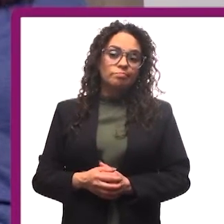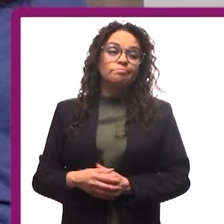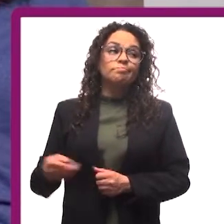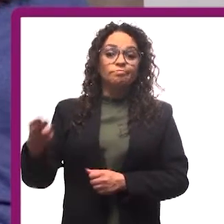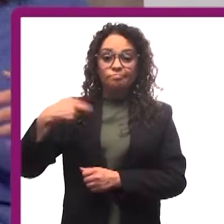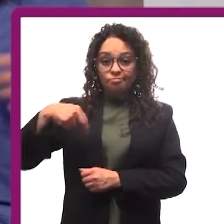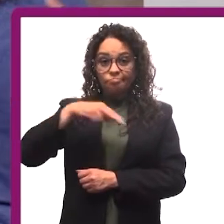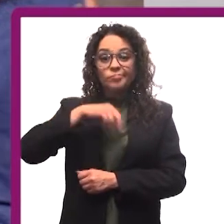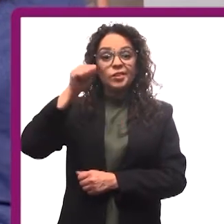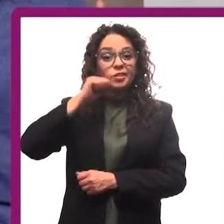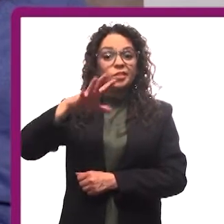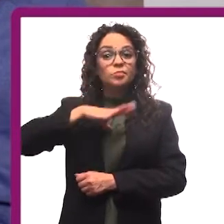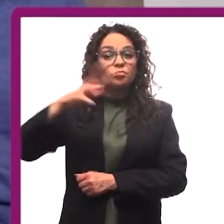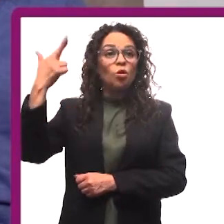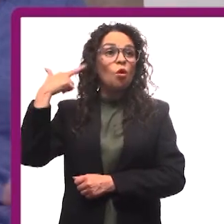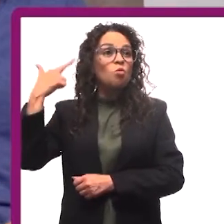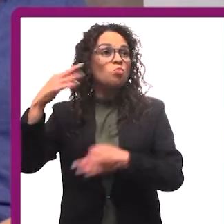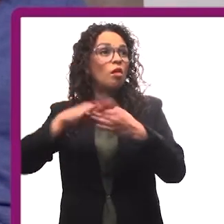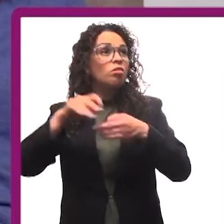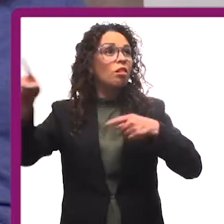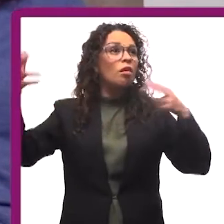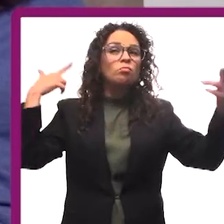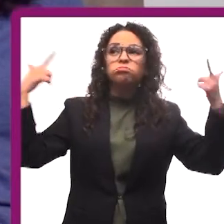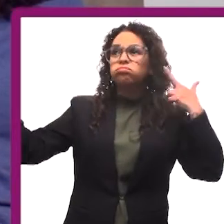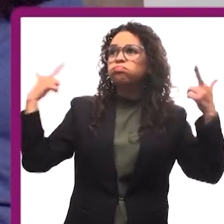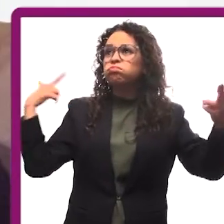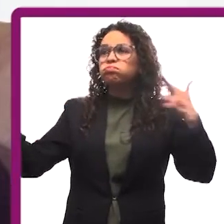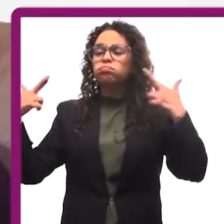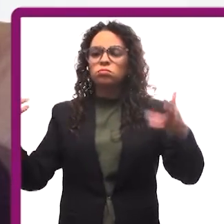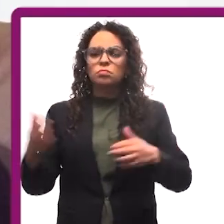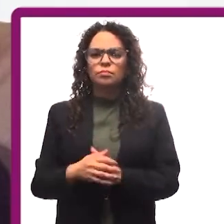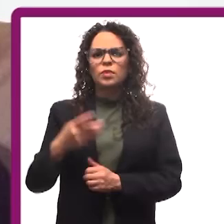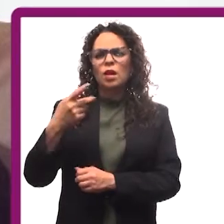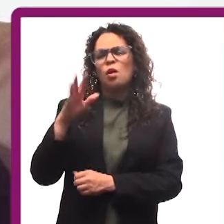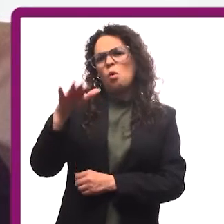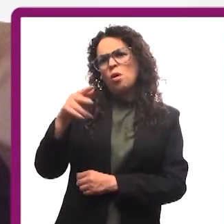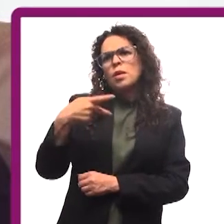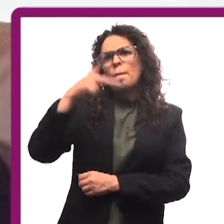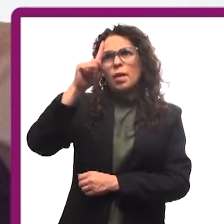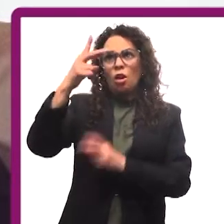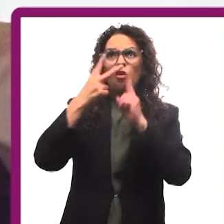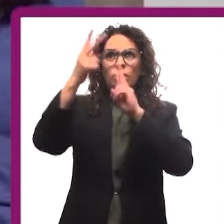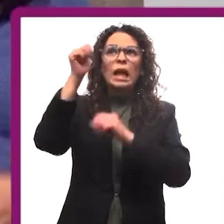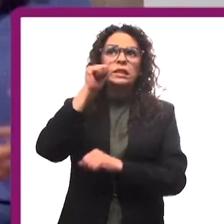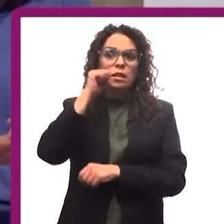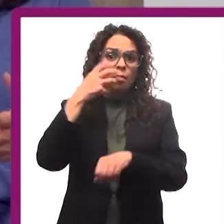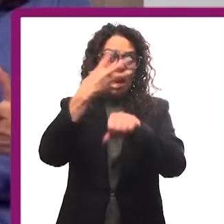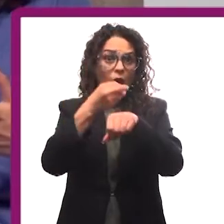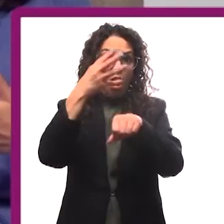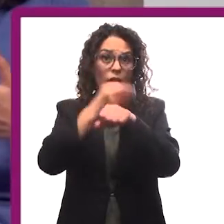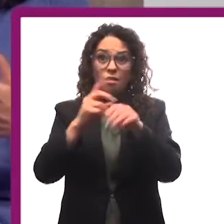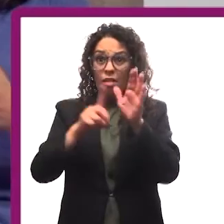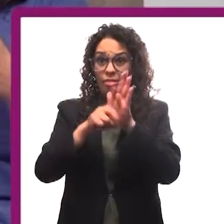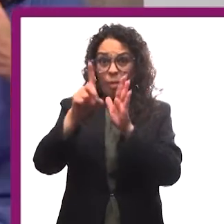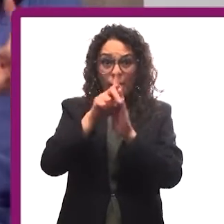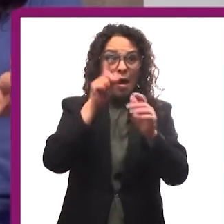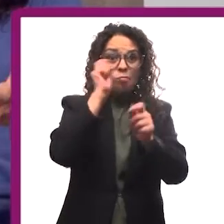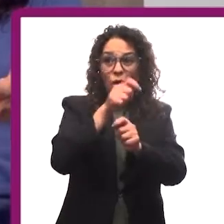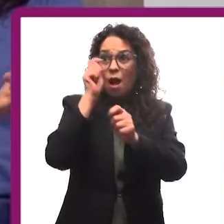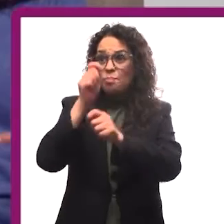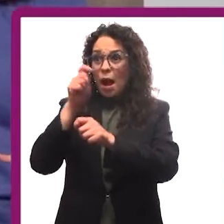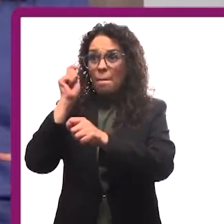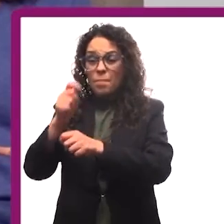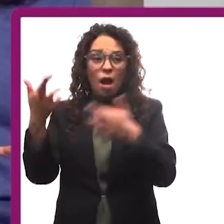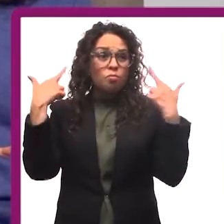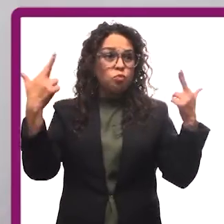siempre tenemos ruido a nuestro alrededor. Oye, pero no siempre los vecinos están arreglando su departamento. No, no es solo ese